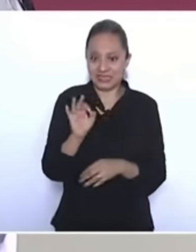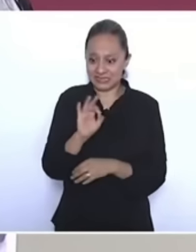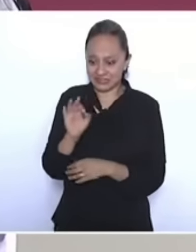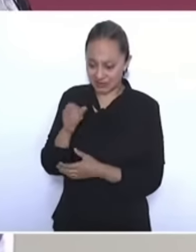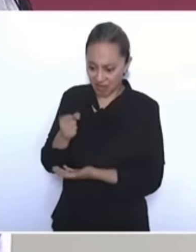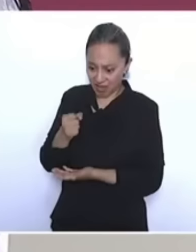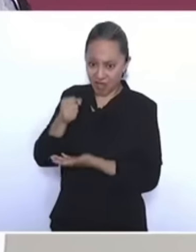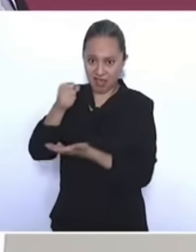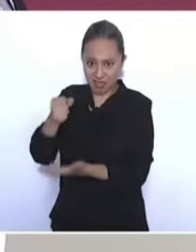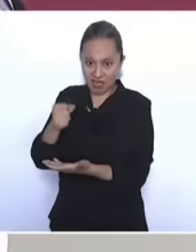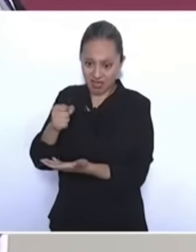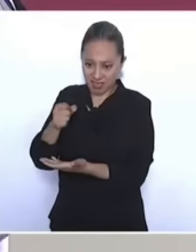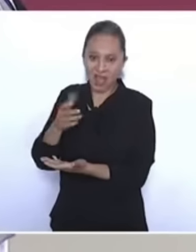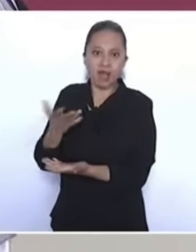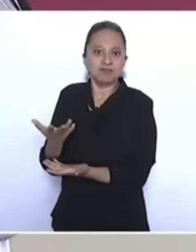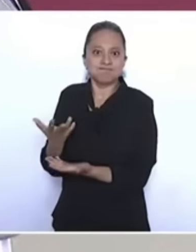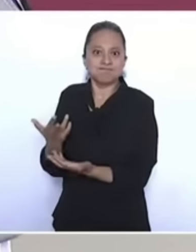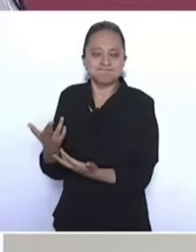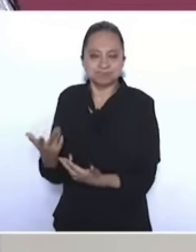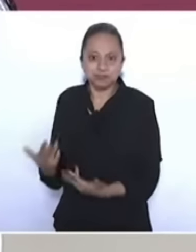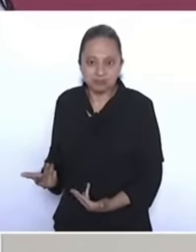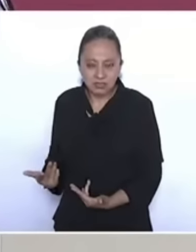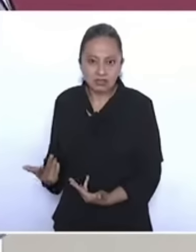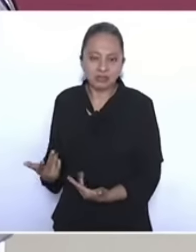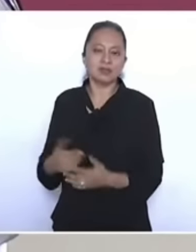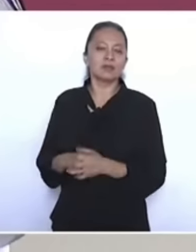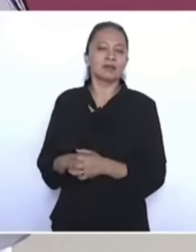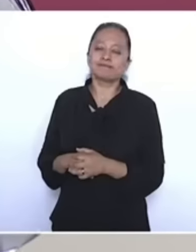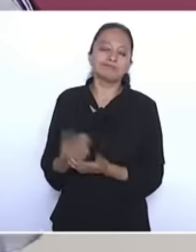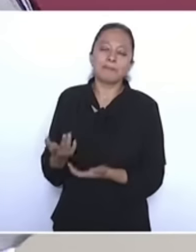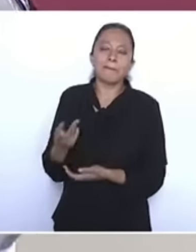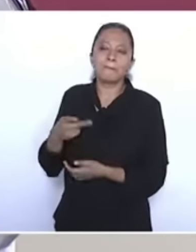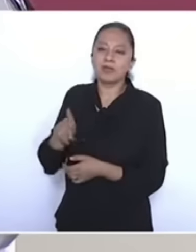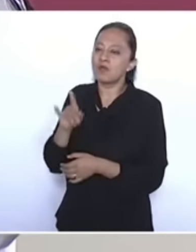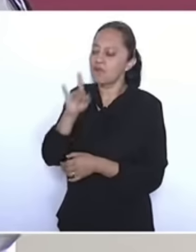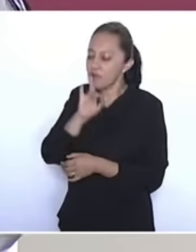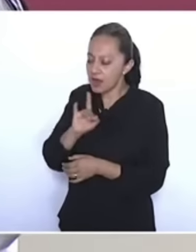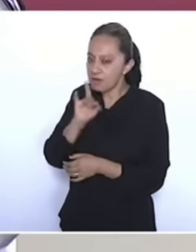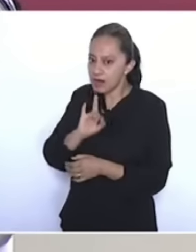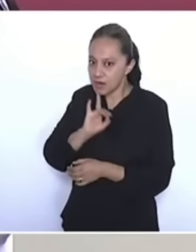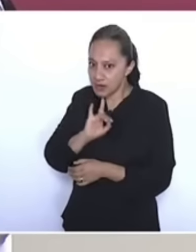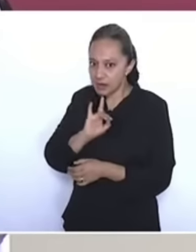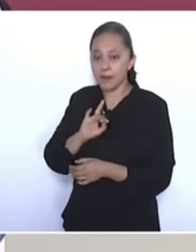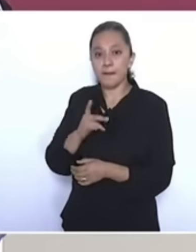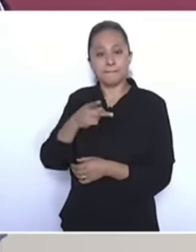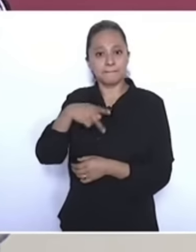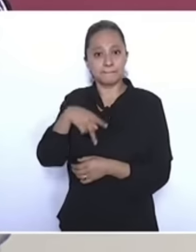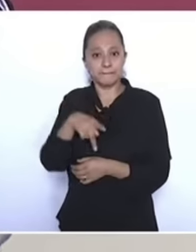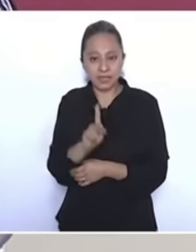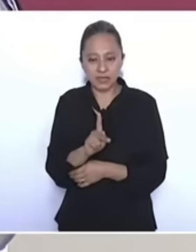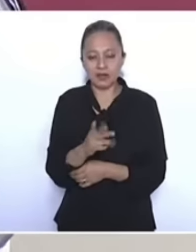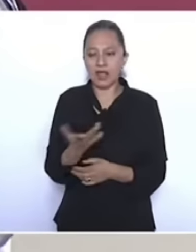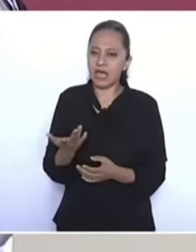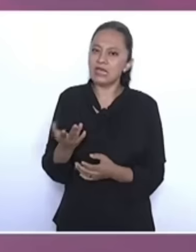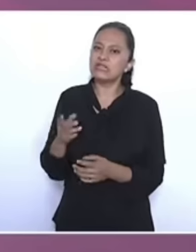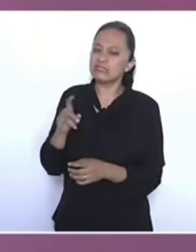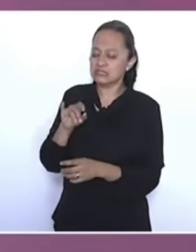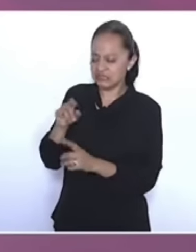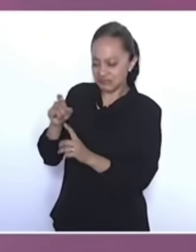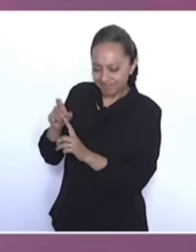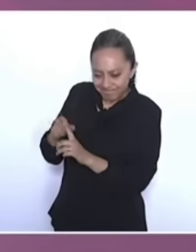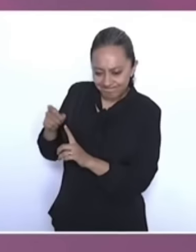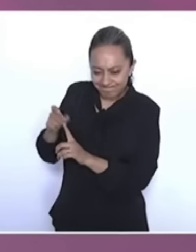era populismo. En fin, una serie de falsedades. Sin embargo, a pesar de las críticas, el